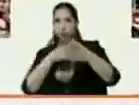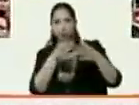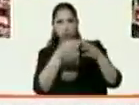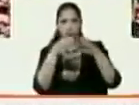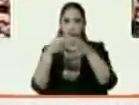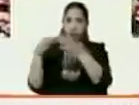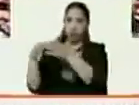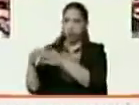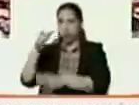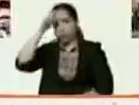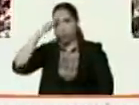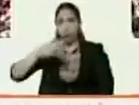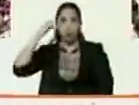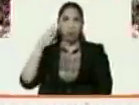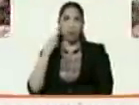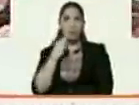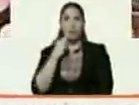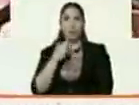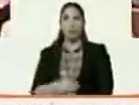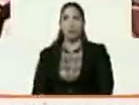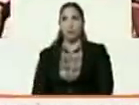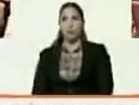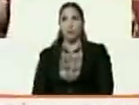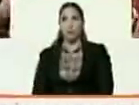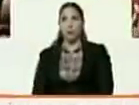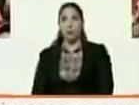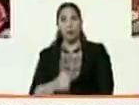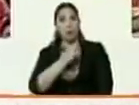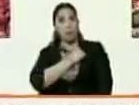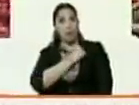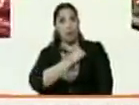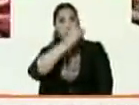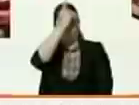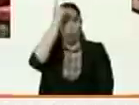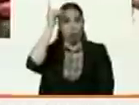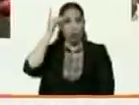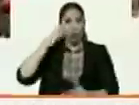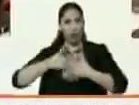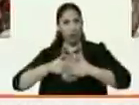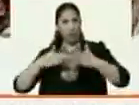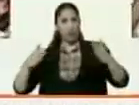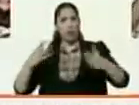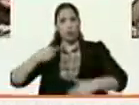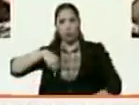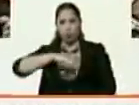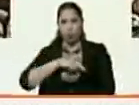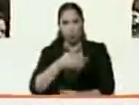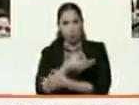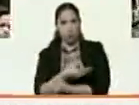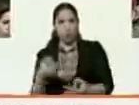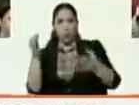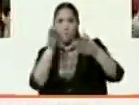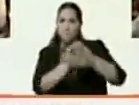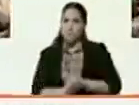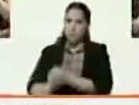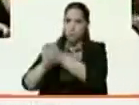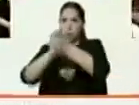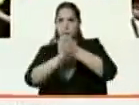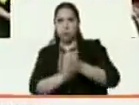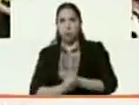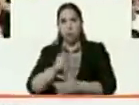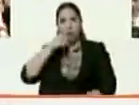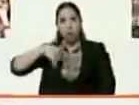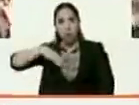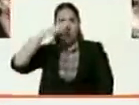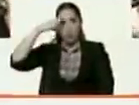la Milicia Nacional Bolivariana. Y aquí, camarada Diosdado, le garantizamos que estamos perfecta unidad cívico-militar.